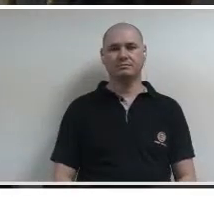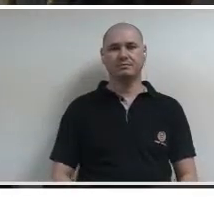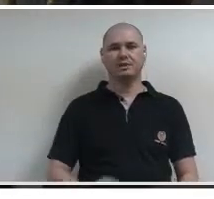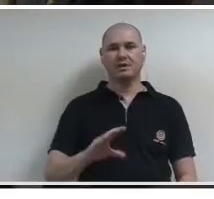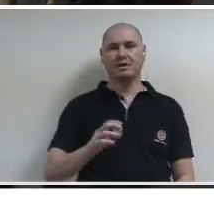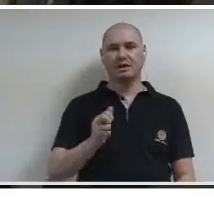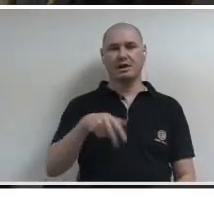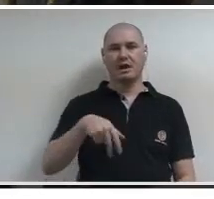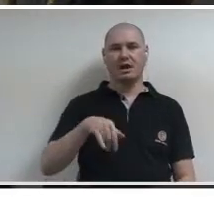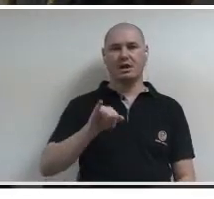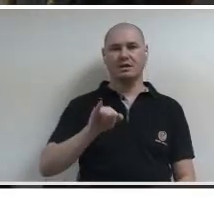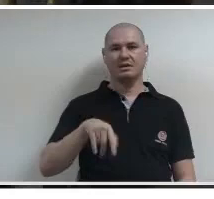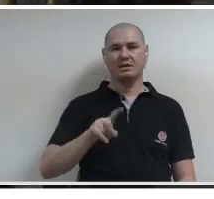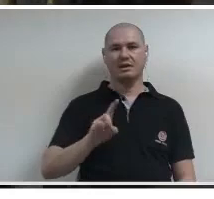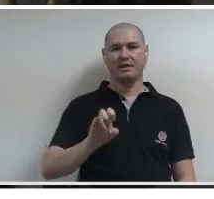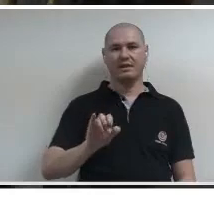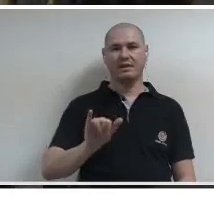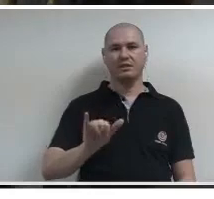Mambaipe, y implementa JABI.